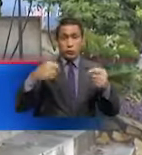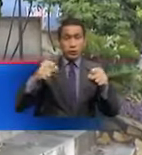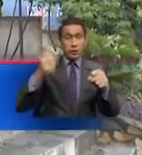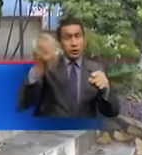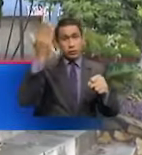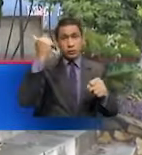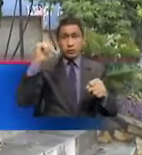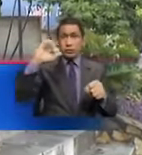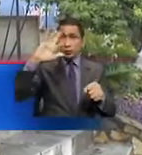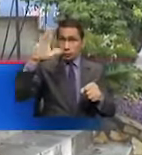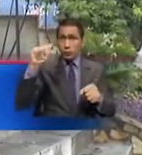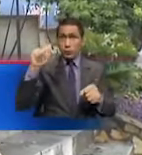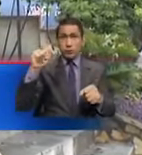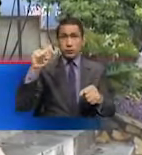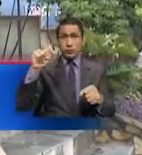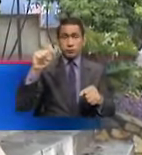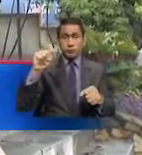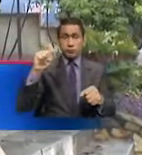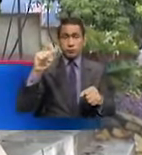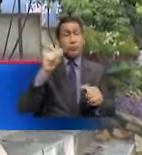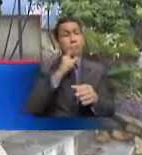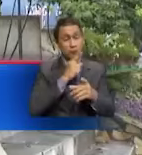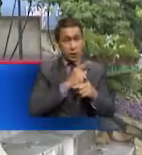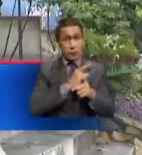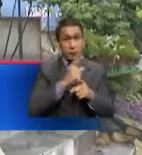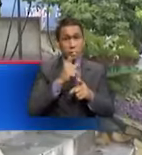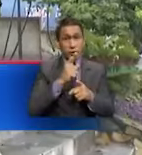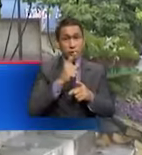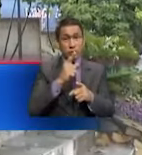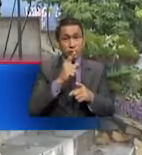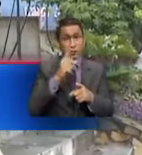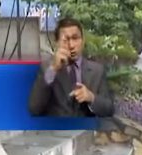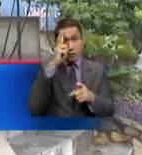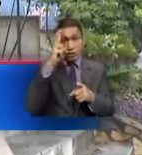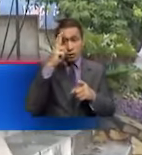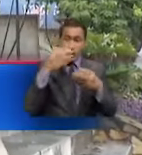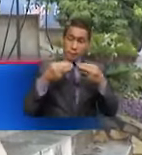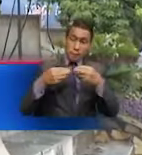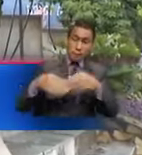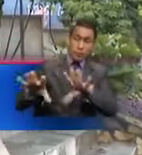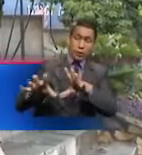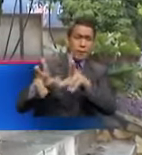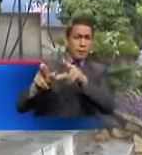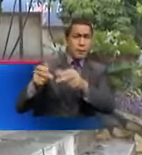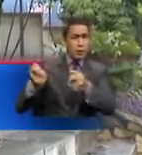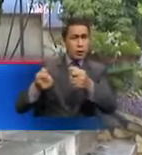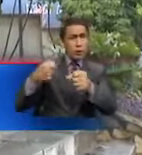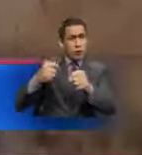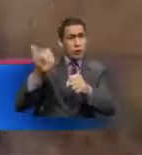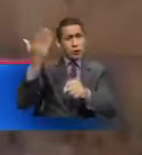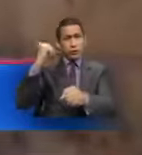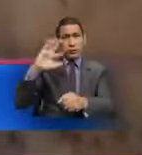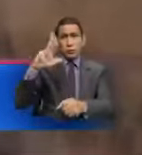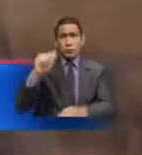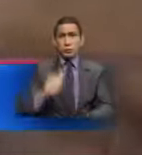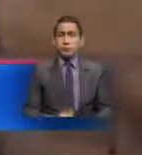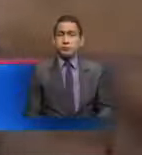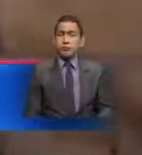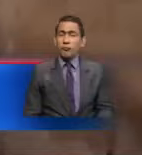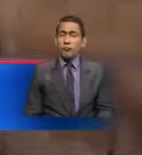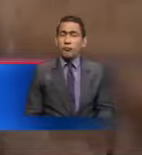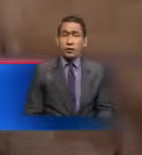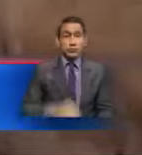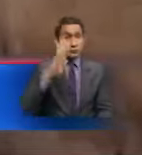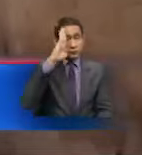anteriores a los hechos delictivos y que procuran, posterior a estos, dejarlos abandonados o destruirlos, como se los ha visto. La Policía